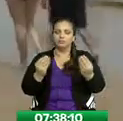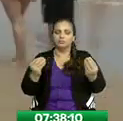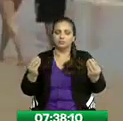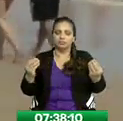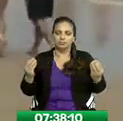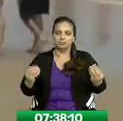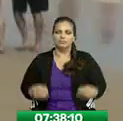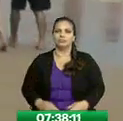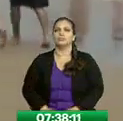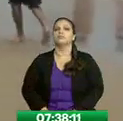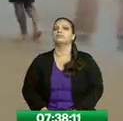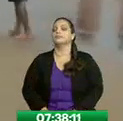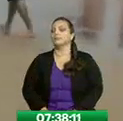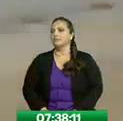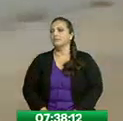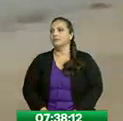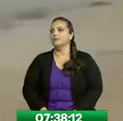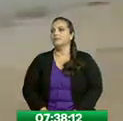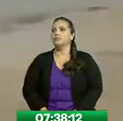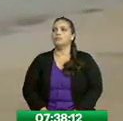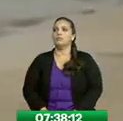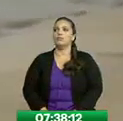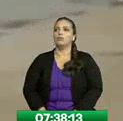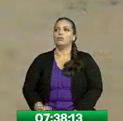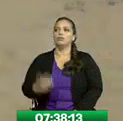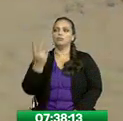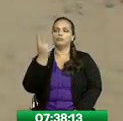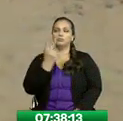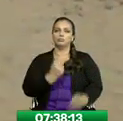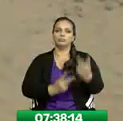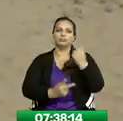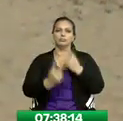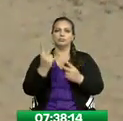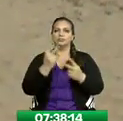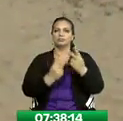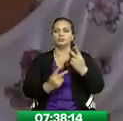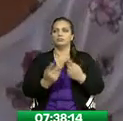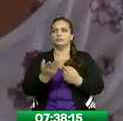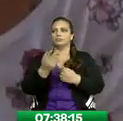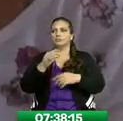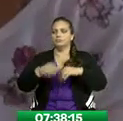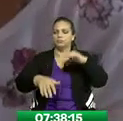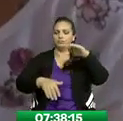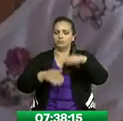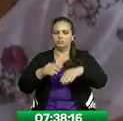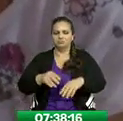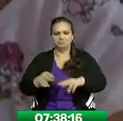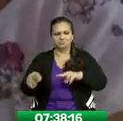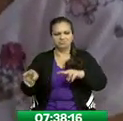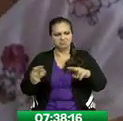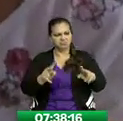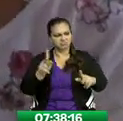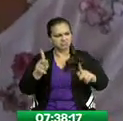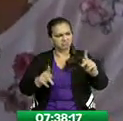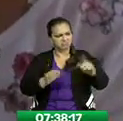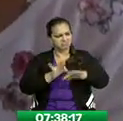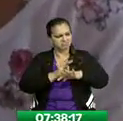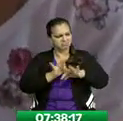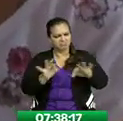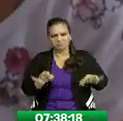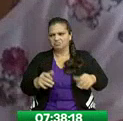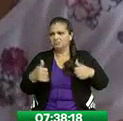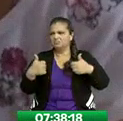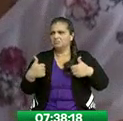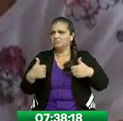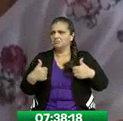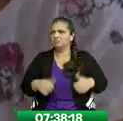cantidad de bañistas y visitantes. Se pudo constatar que la playa estaba limpia. Pero ahorita llegamos y está la playa limpia, está bien y